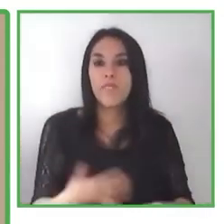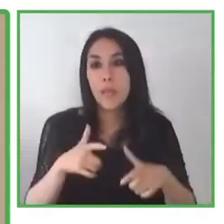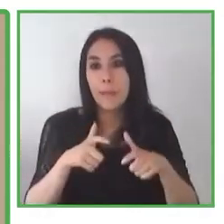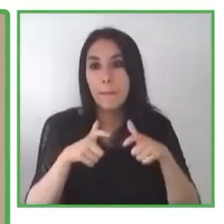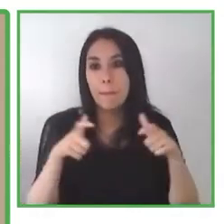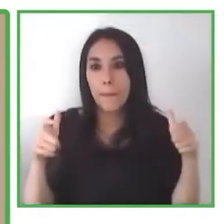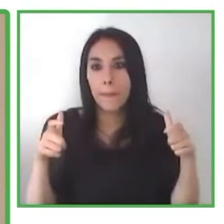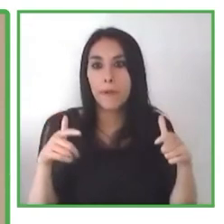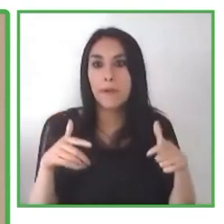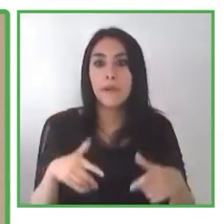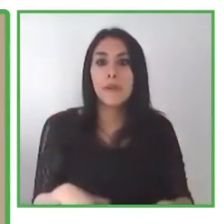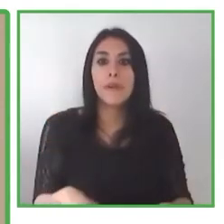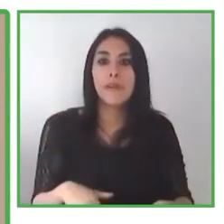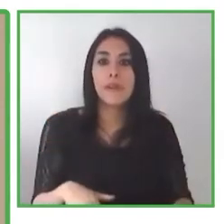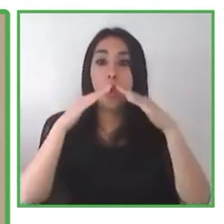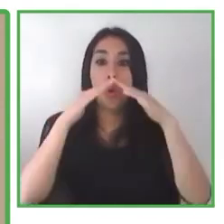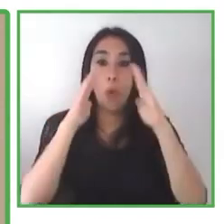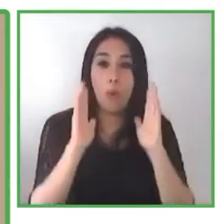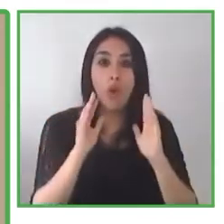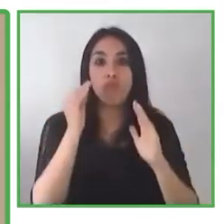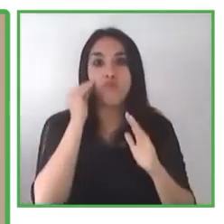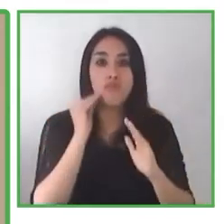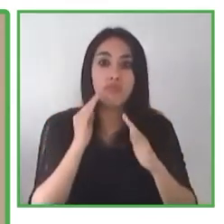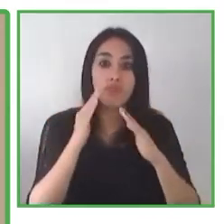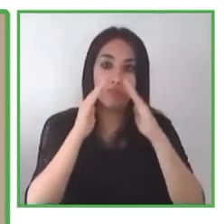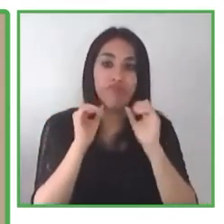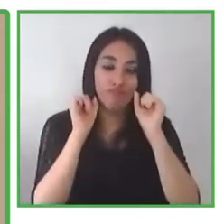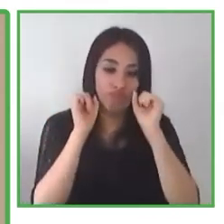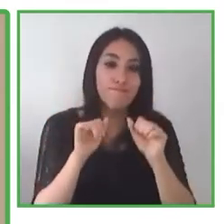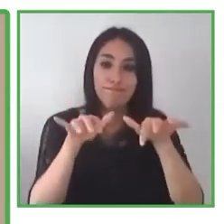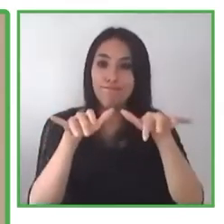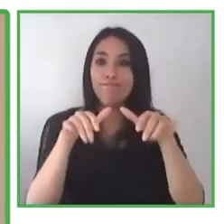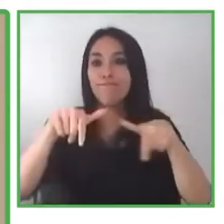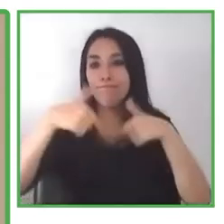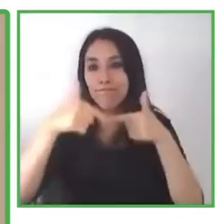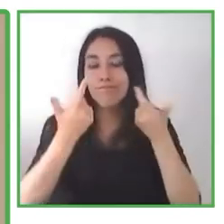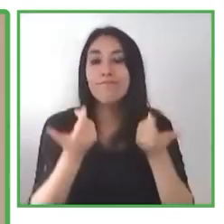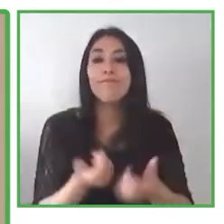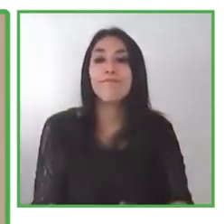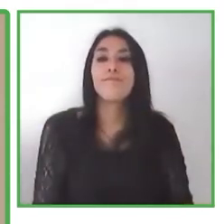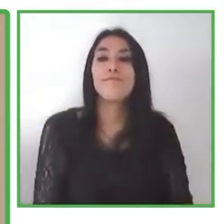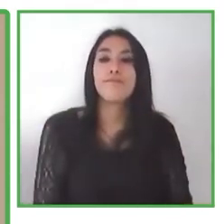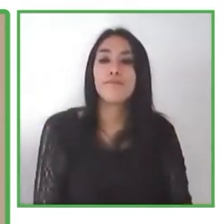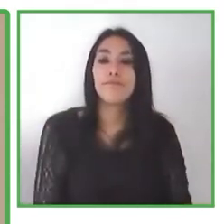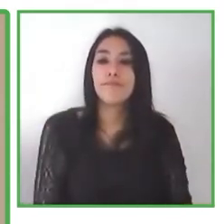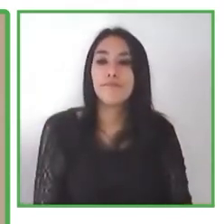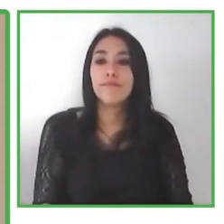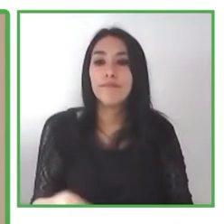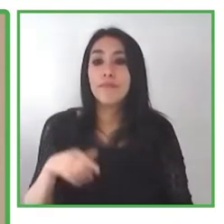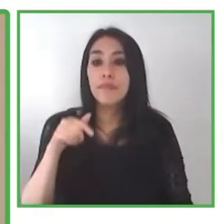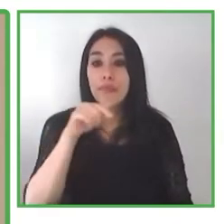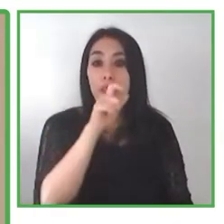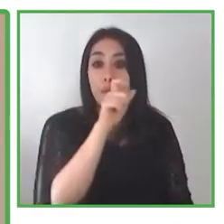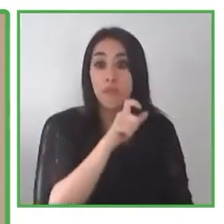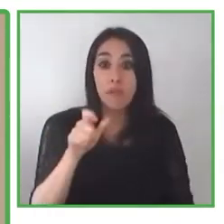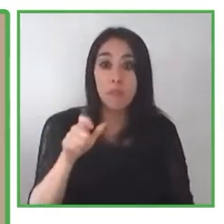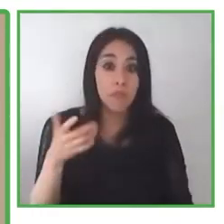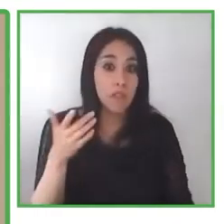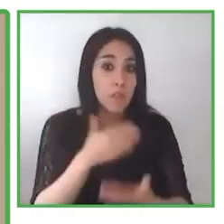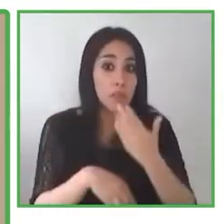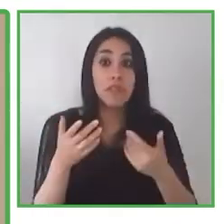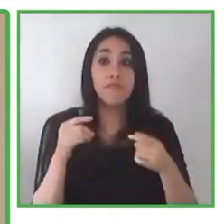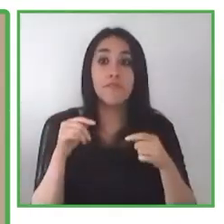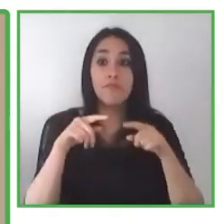los países, lo cual tiene el potencial de aumentar la facilidad y la disponibilidad de puestos de trabajo para personas